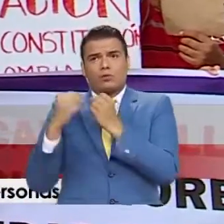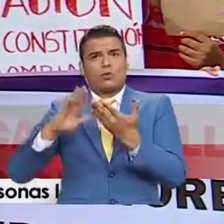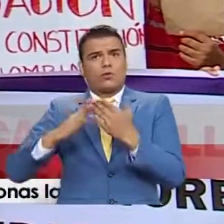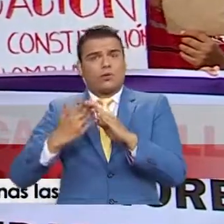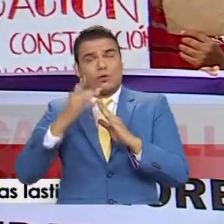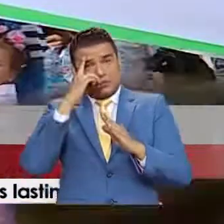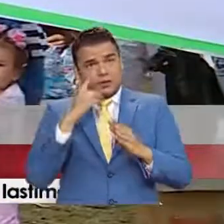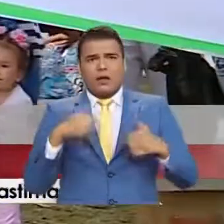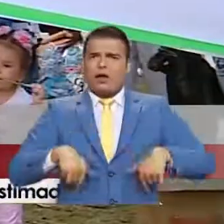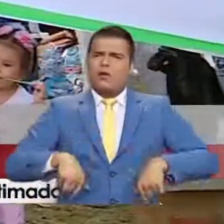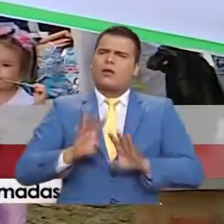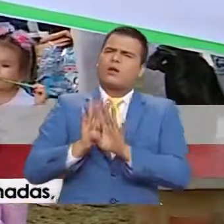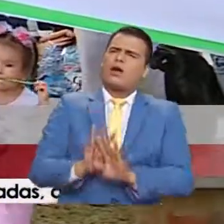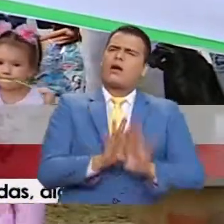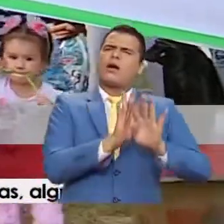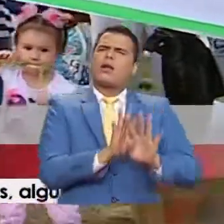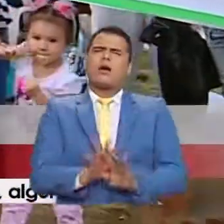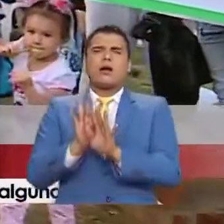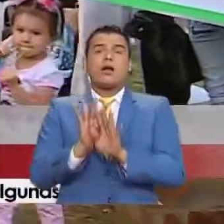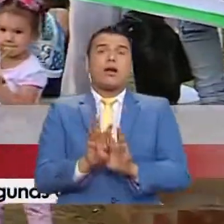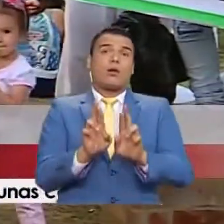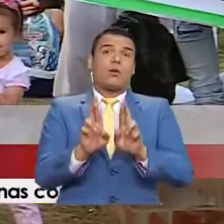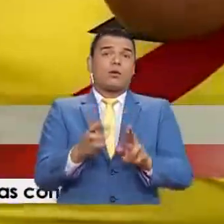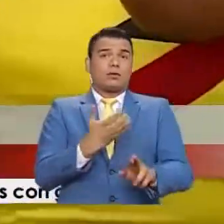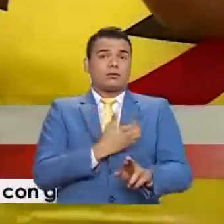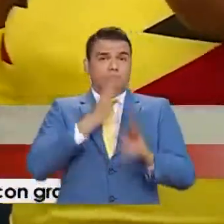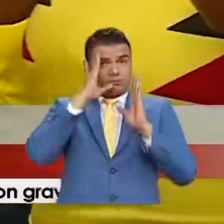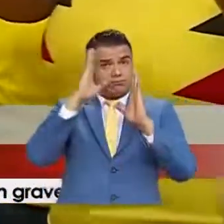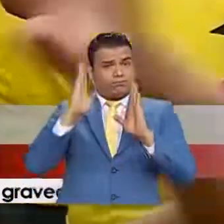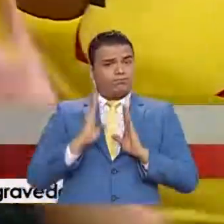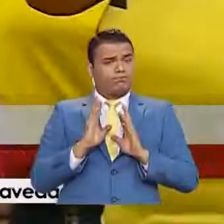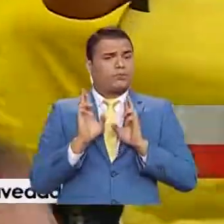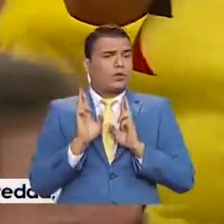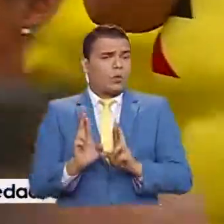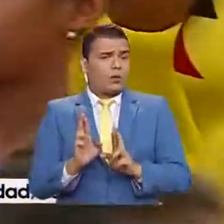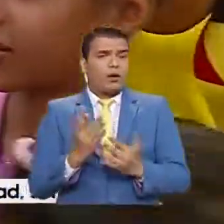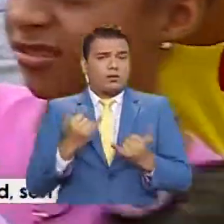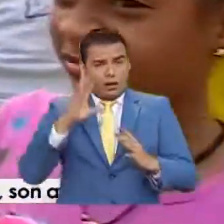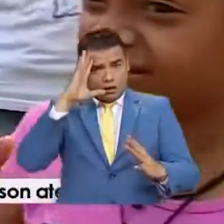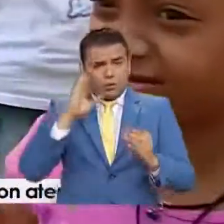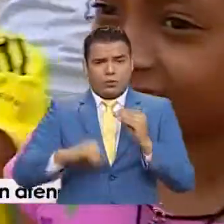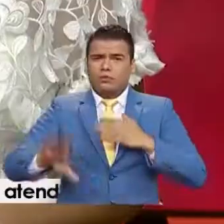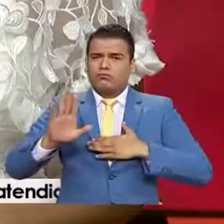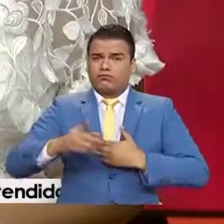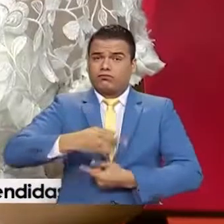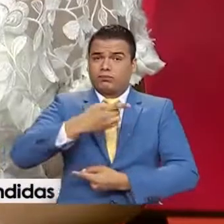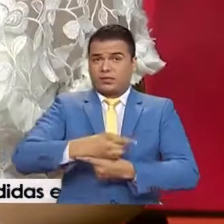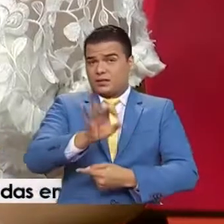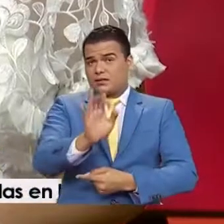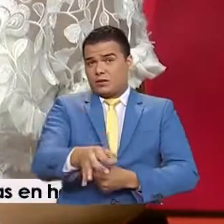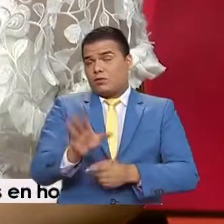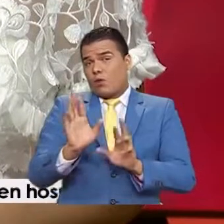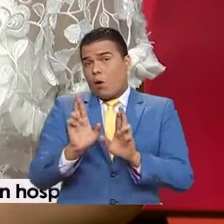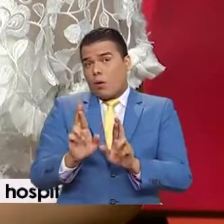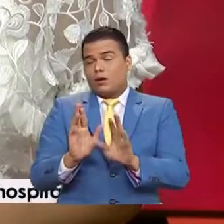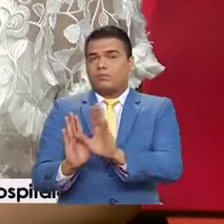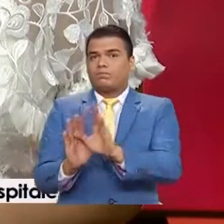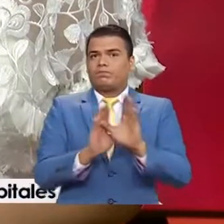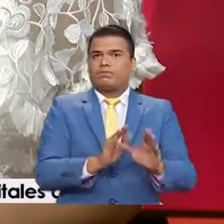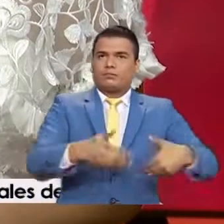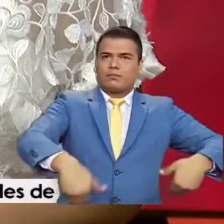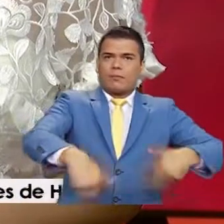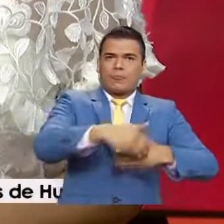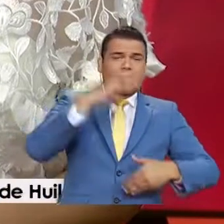que tras la protesta la administración municipal atienda sus necesidades y cumpla lo prometido. En la vía de Cartago